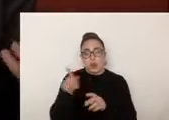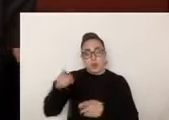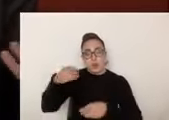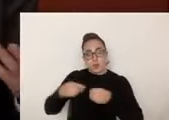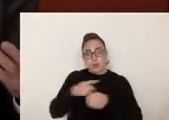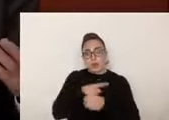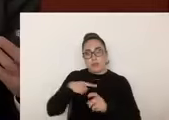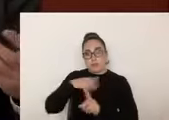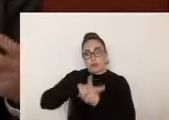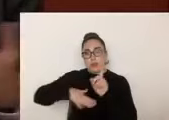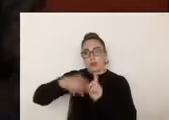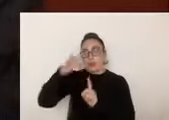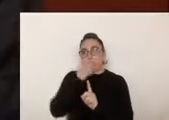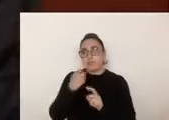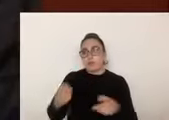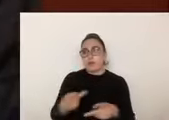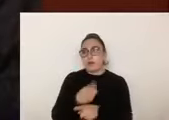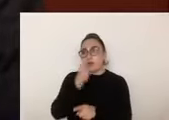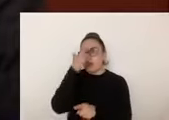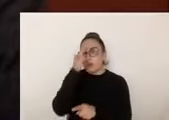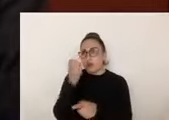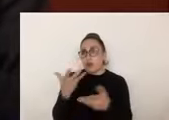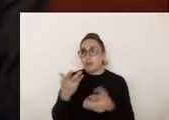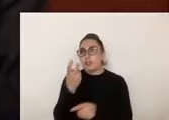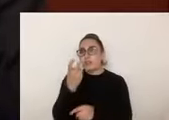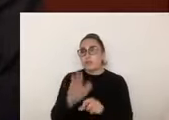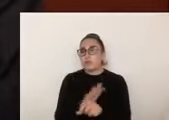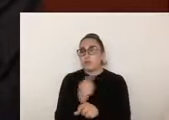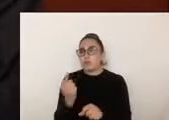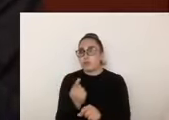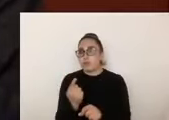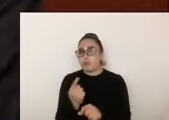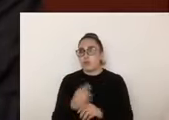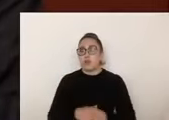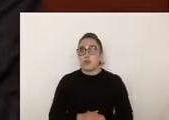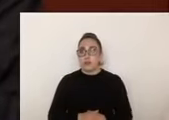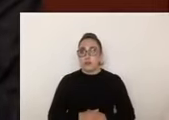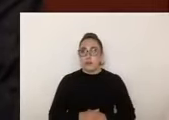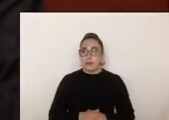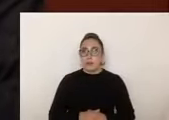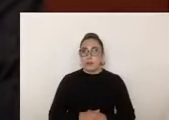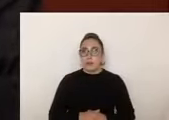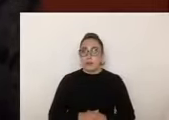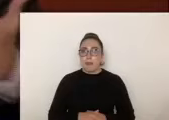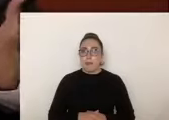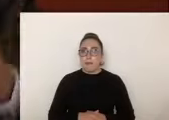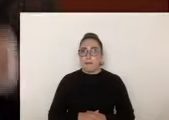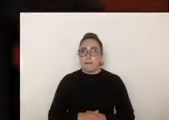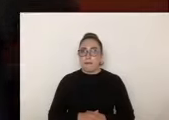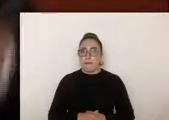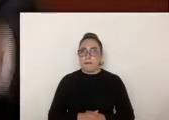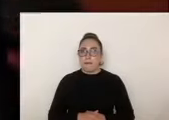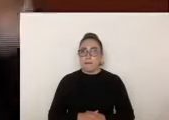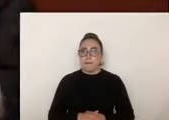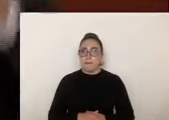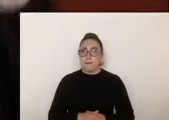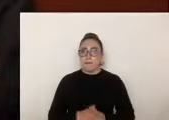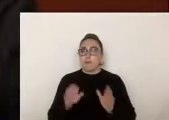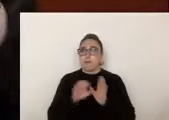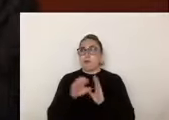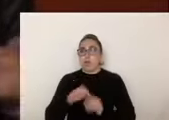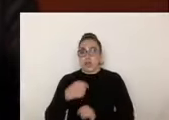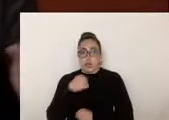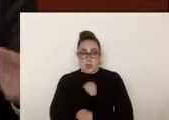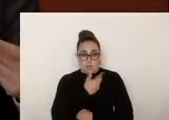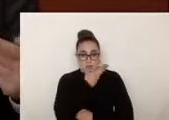razones muy diversas, pero hay razones generalizables, como la idea de a mi hija no le vuelve a